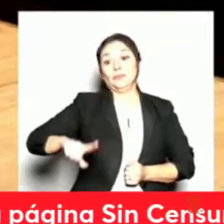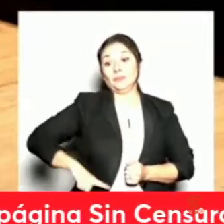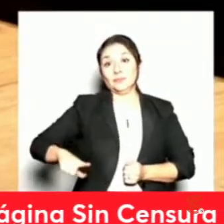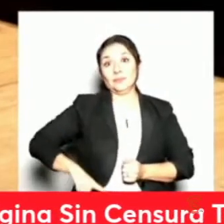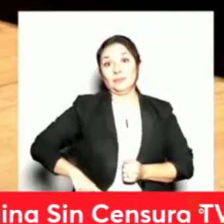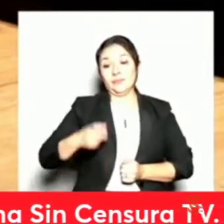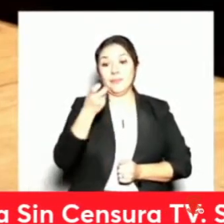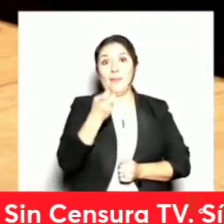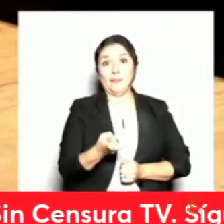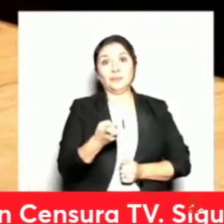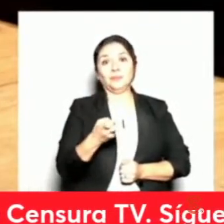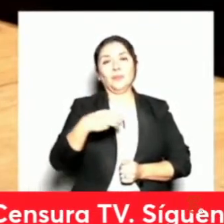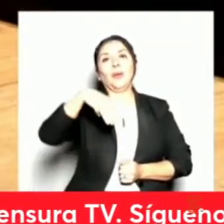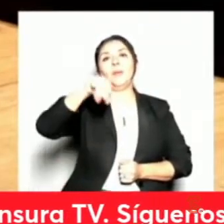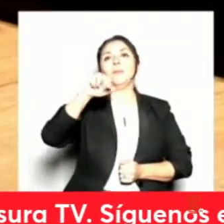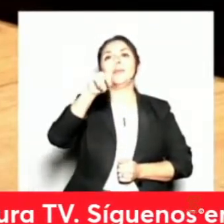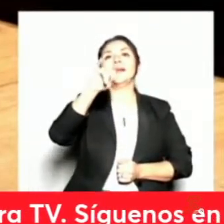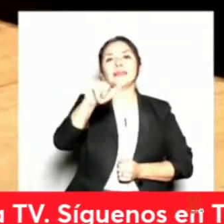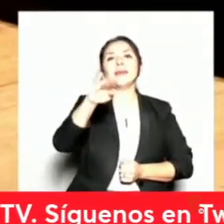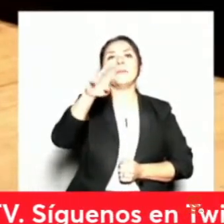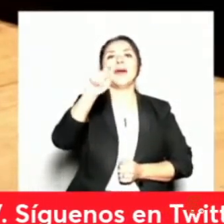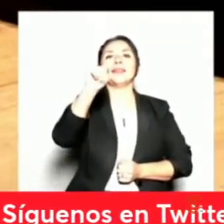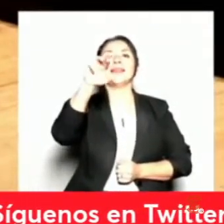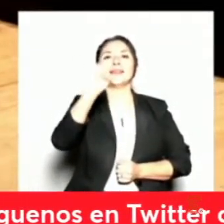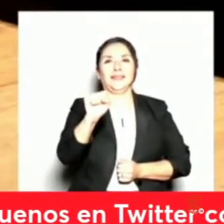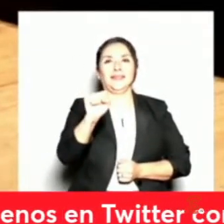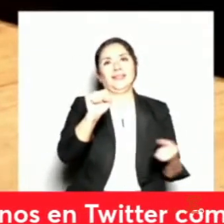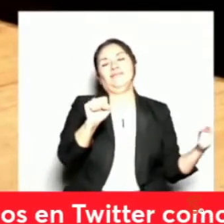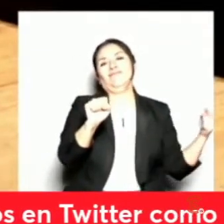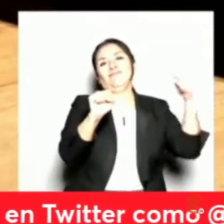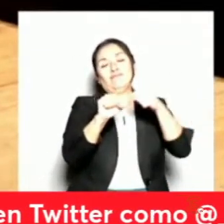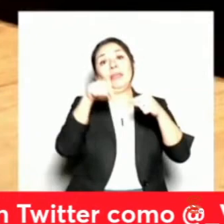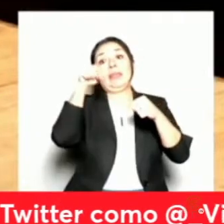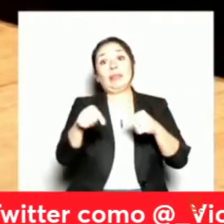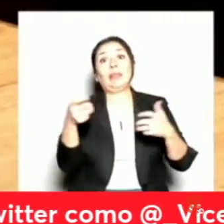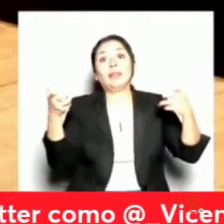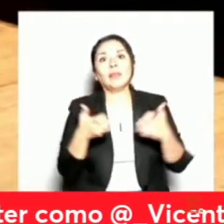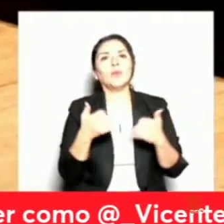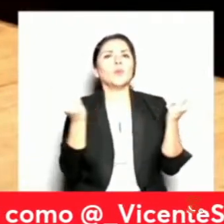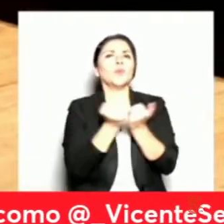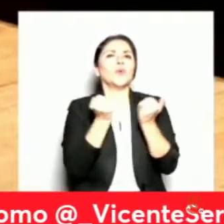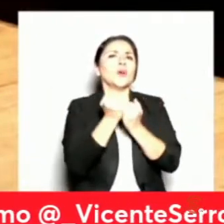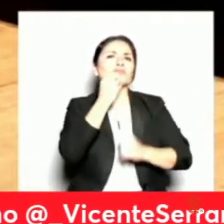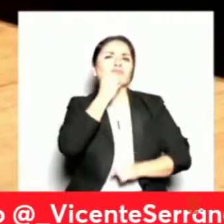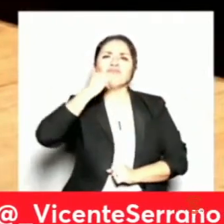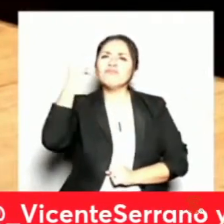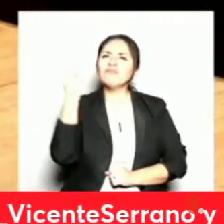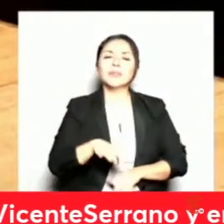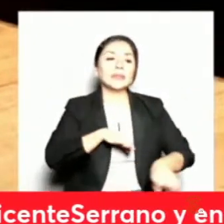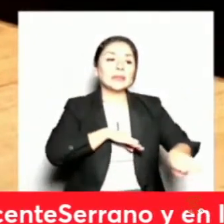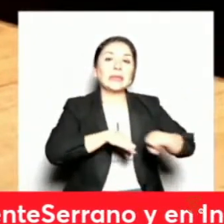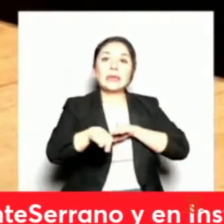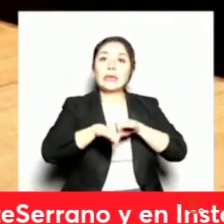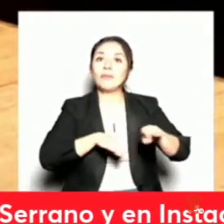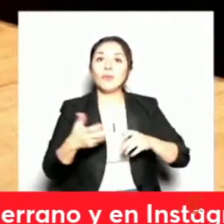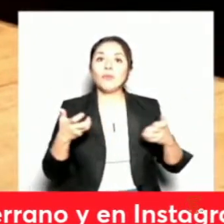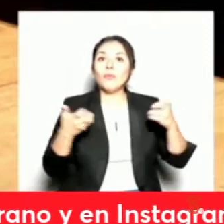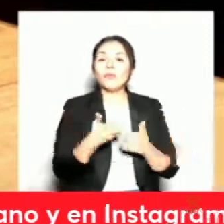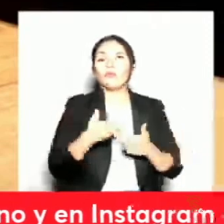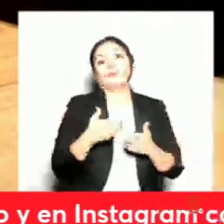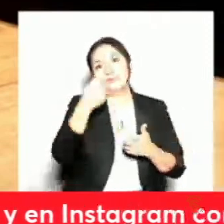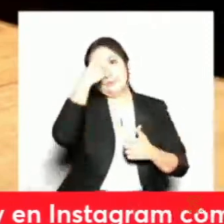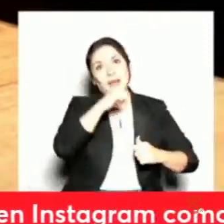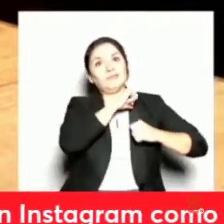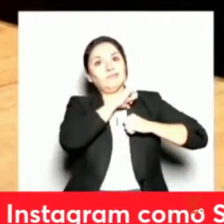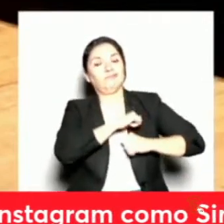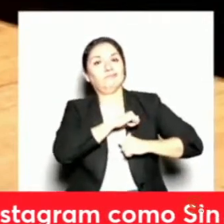gobierno de Martí Batres, quien ha realizado un extraordinario trabajo al frente